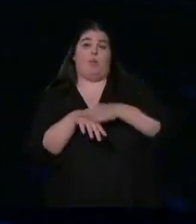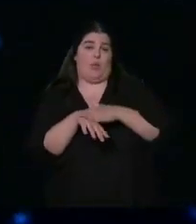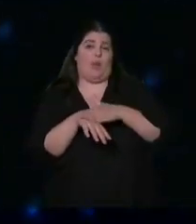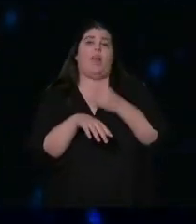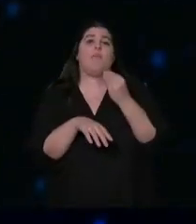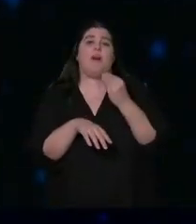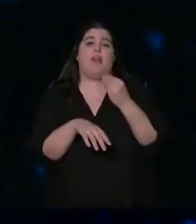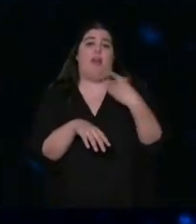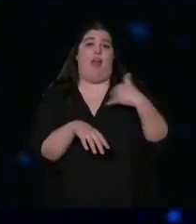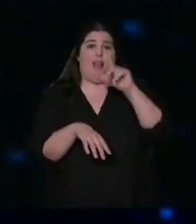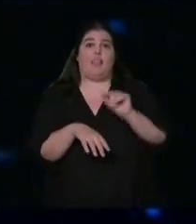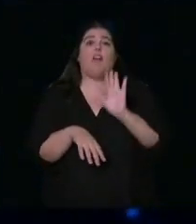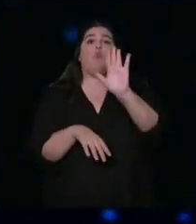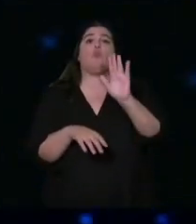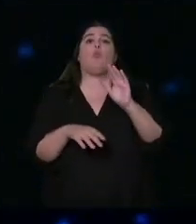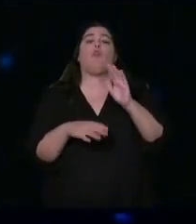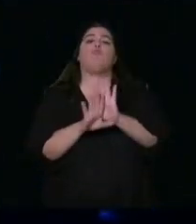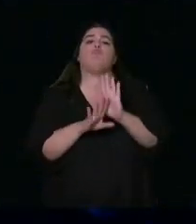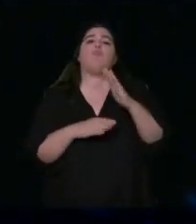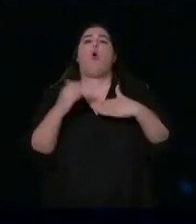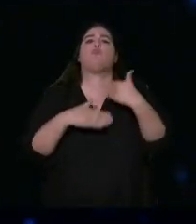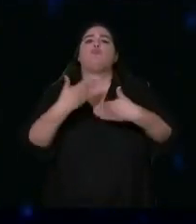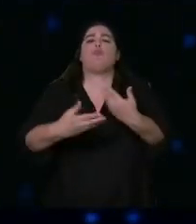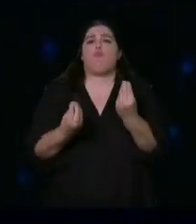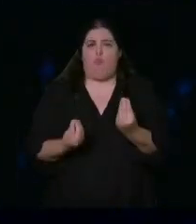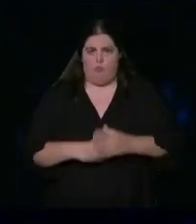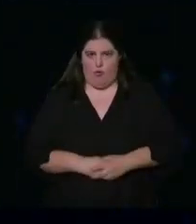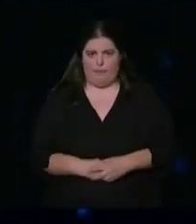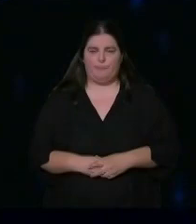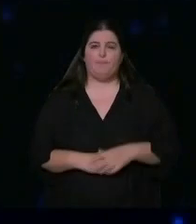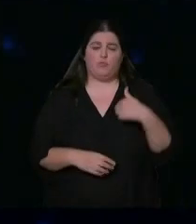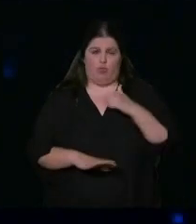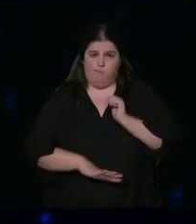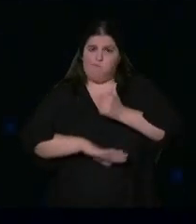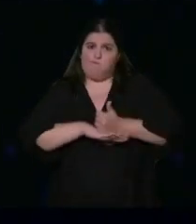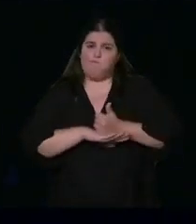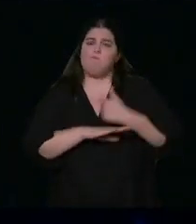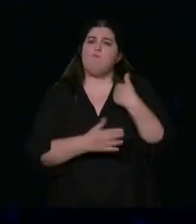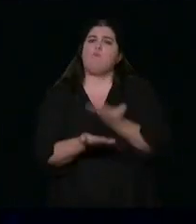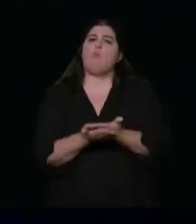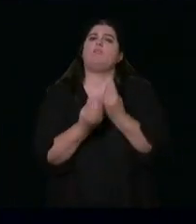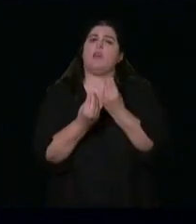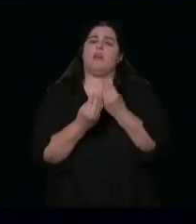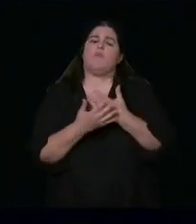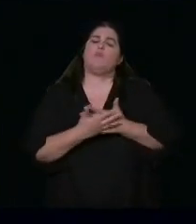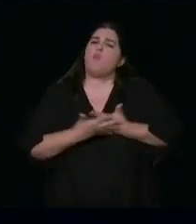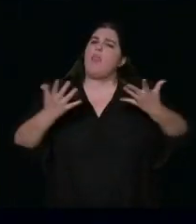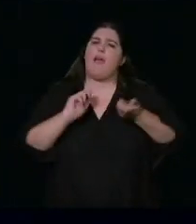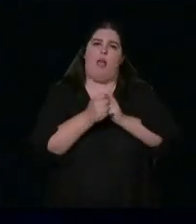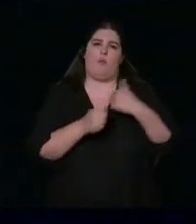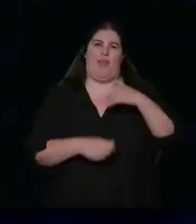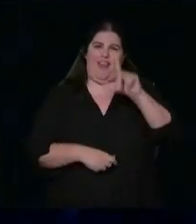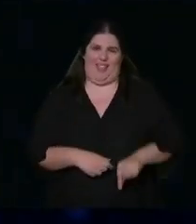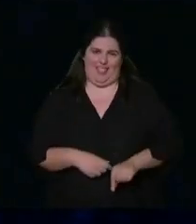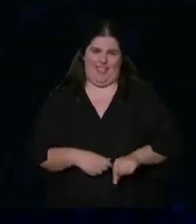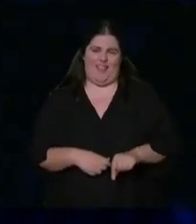construimos la Argentina de los próximos 4 años vengo a plantear un gran cambio para la Argentina que